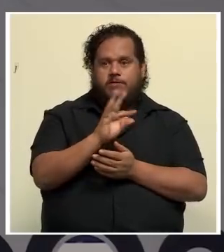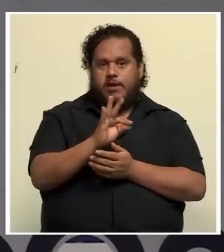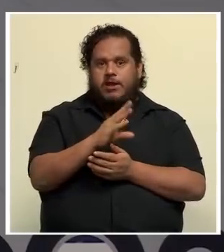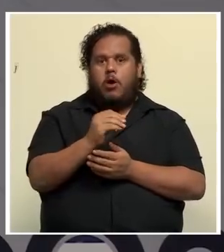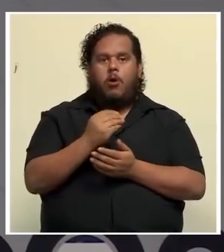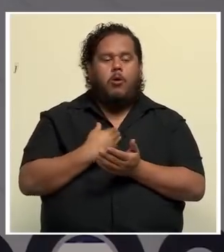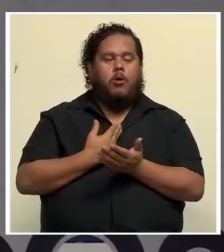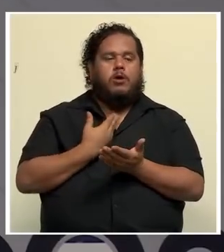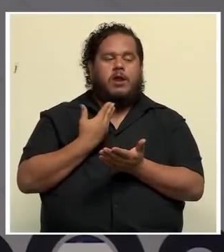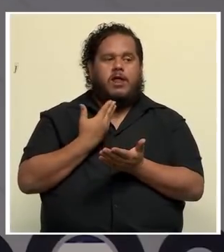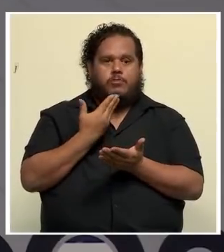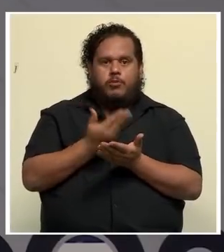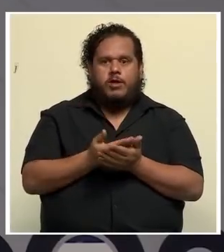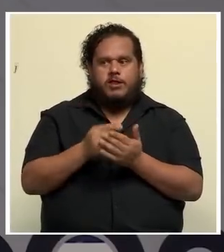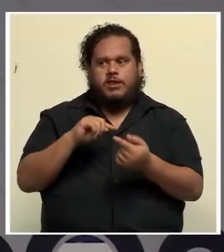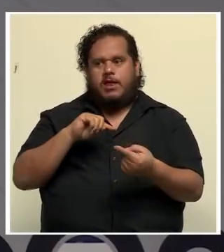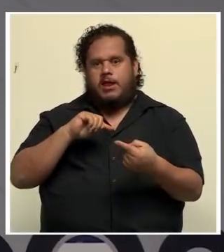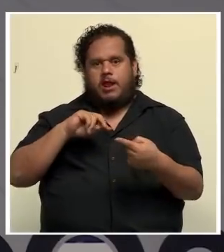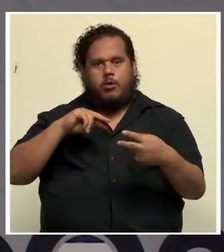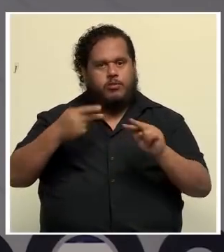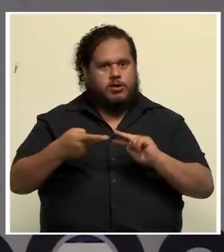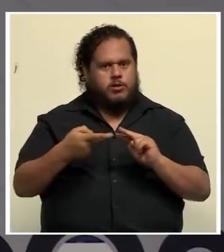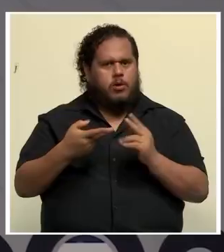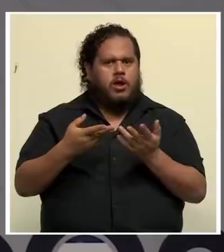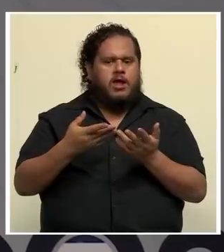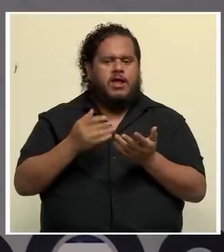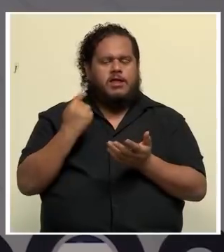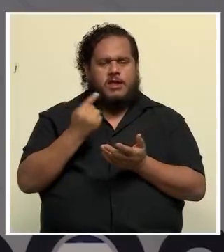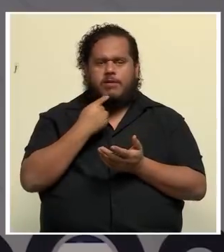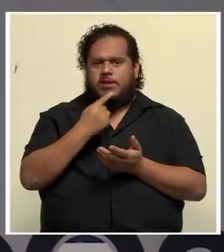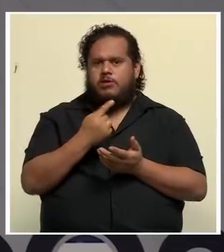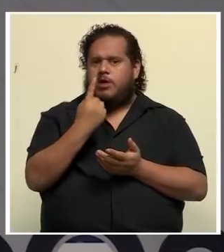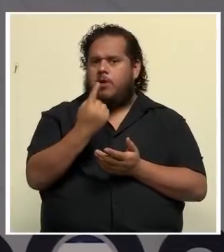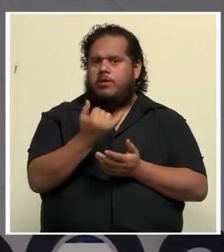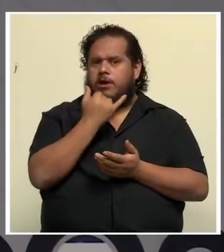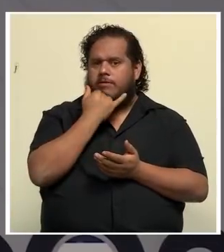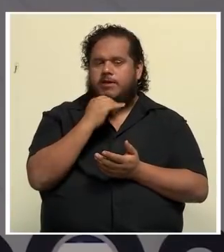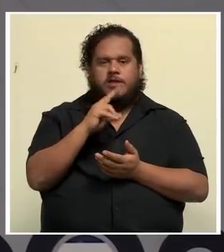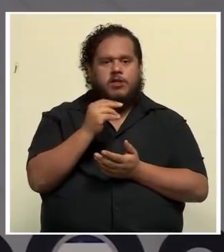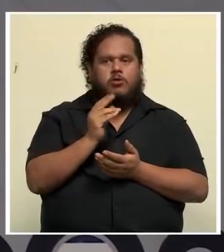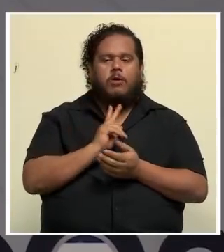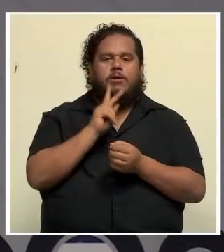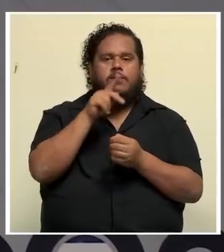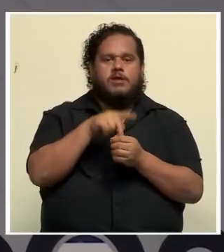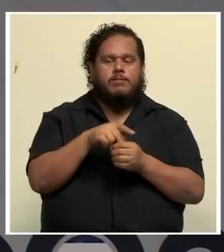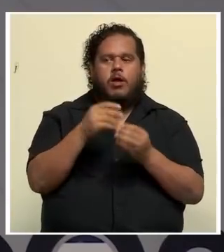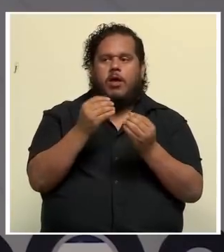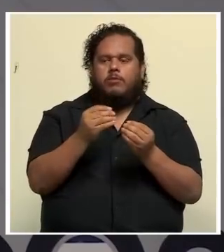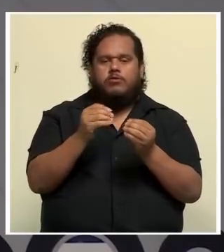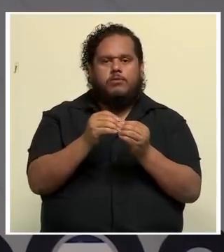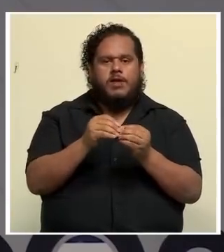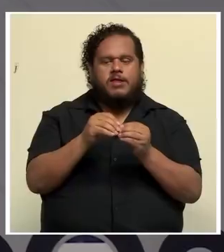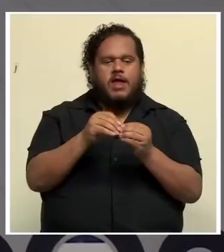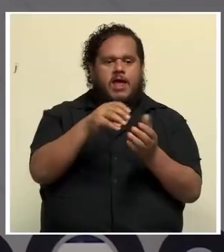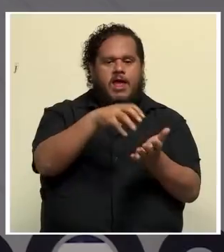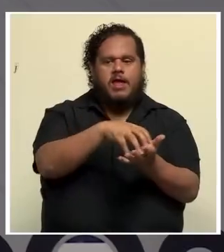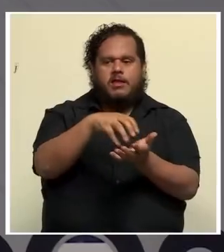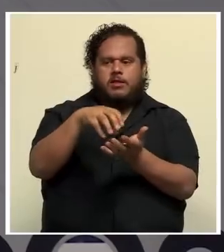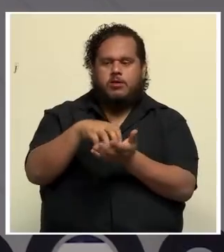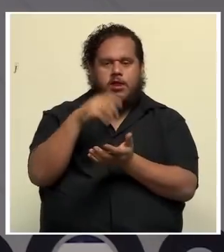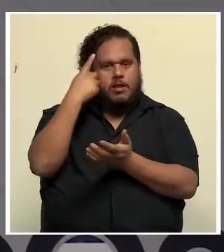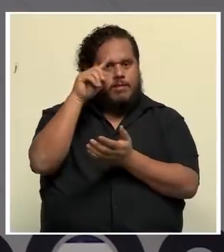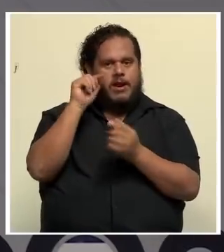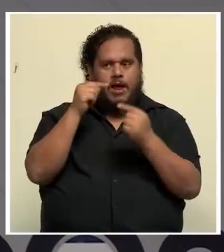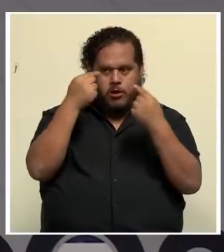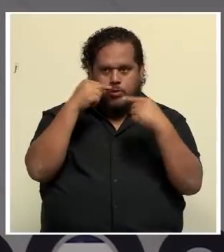desde la oposición, han hecho siempre mención a que una de las fallas es no haber participado a muchísimos más sectores para lograr una